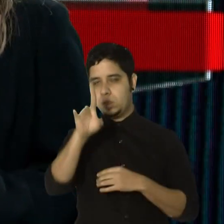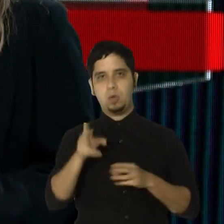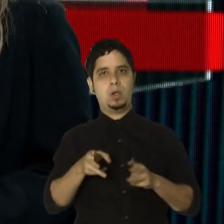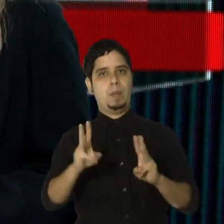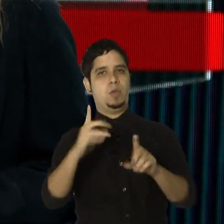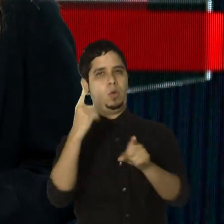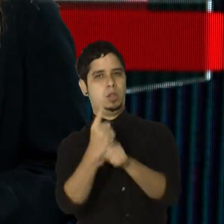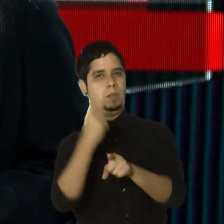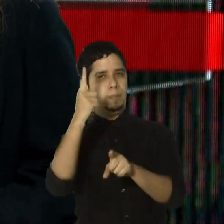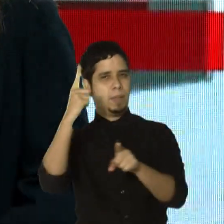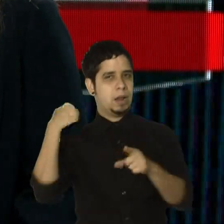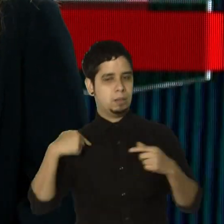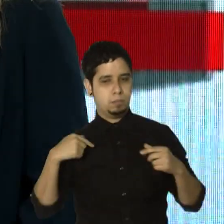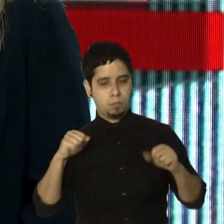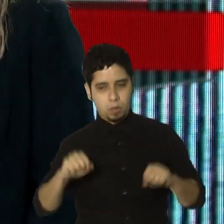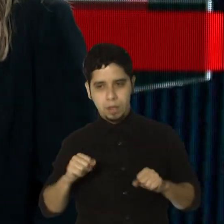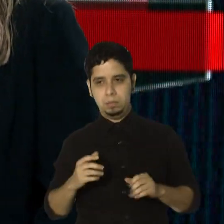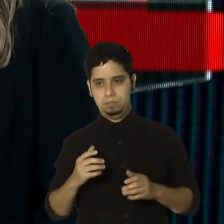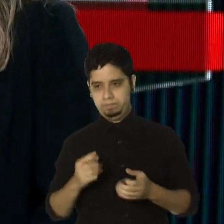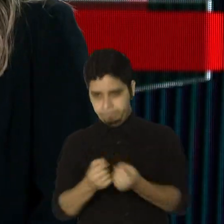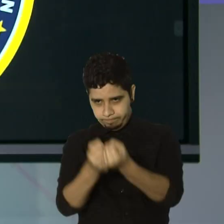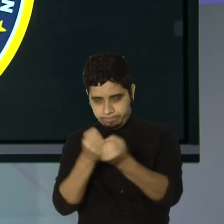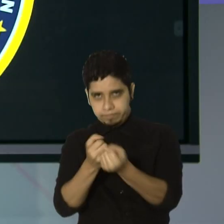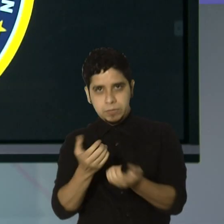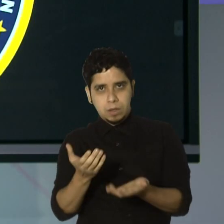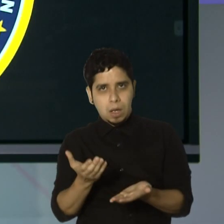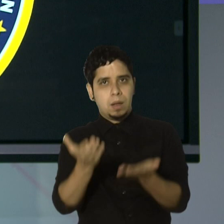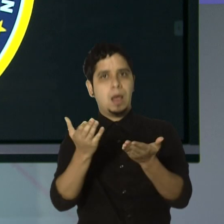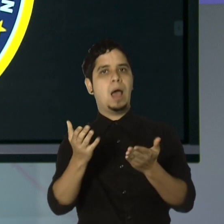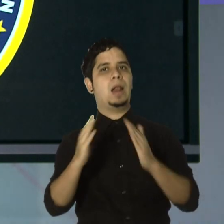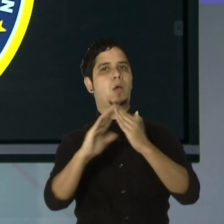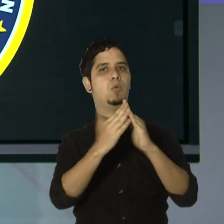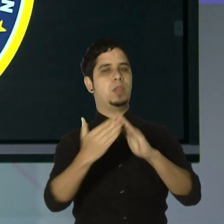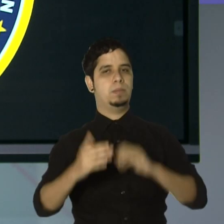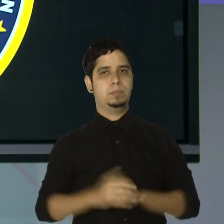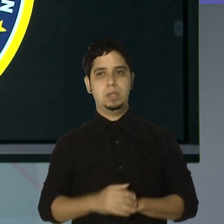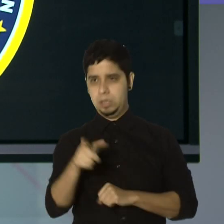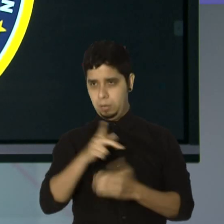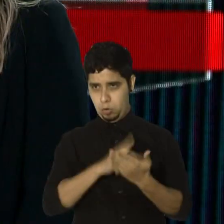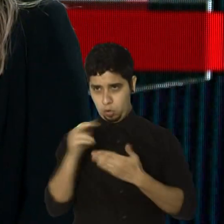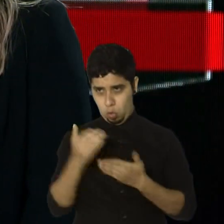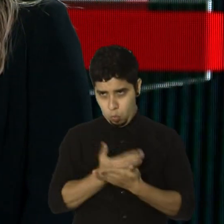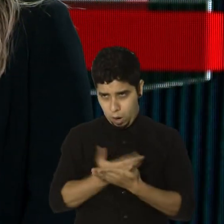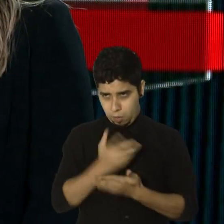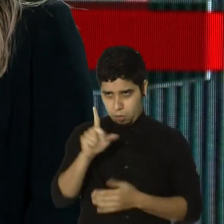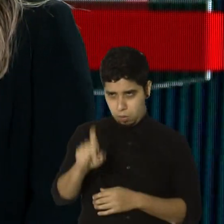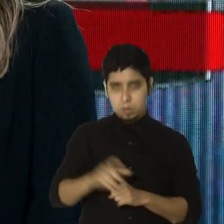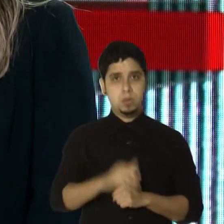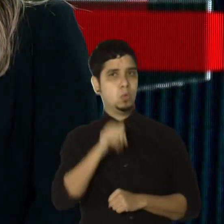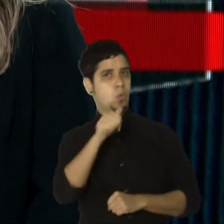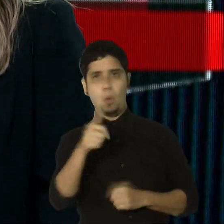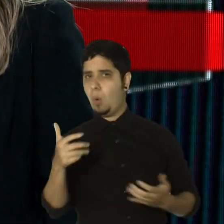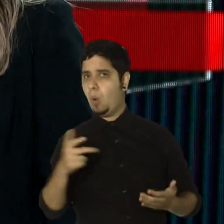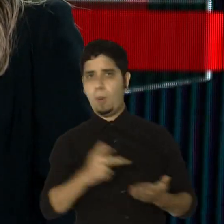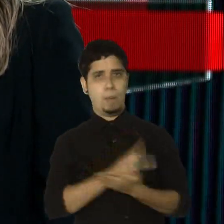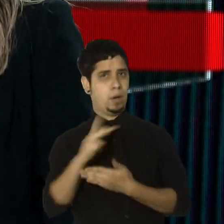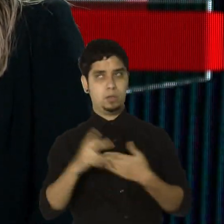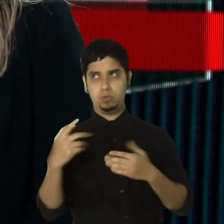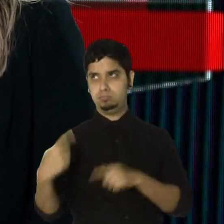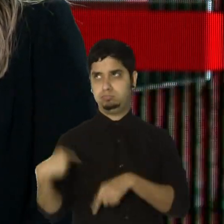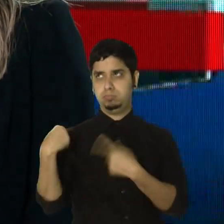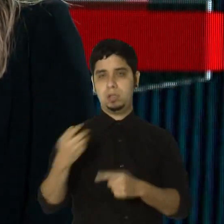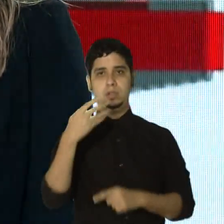tener una vida útil y productiva en la libre comunidad. Y le pregunto, ¿este proyecto es nuevo? No, este proyecto lleva desde